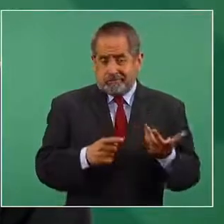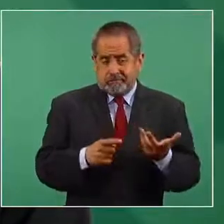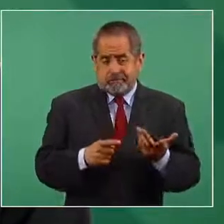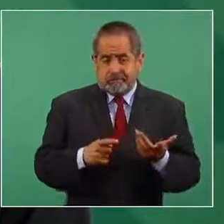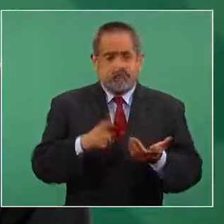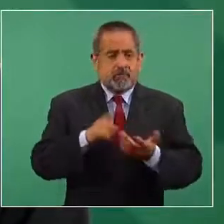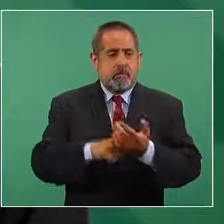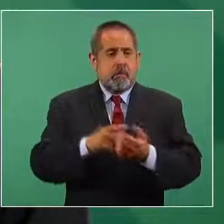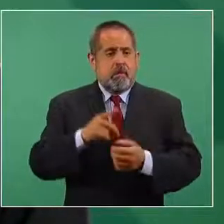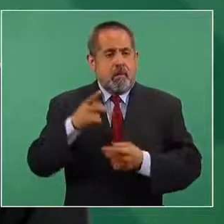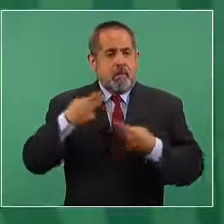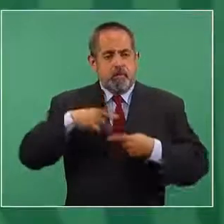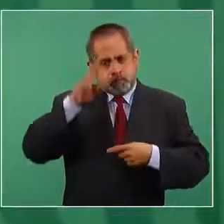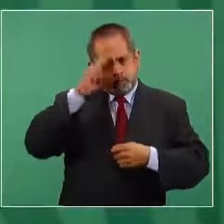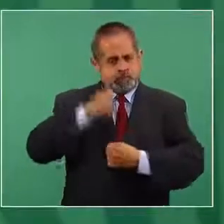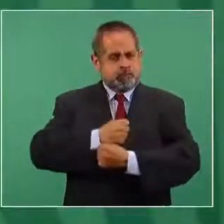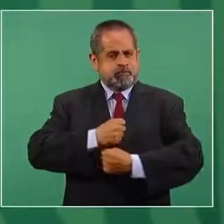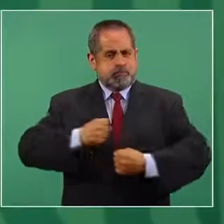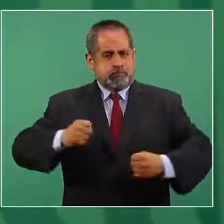padecen de obesidad,